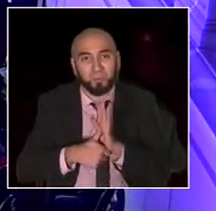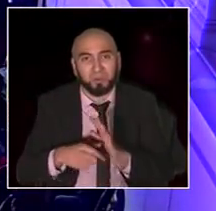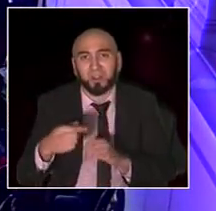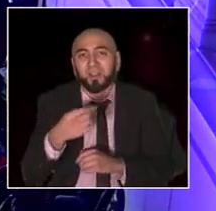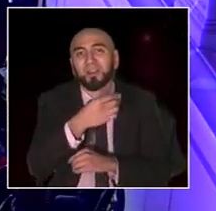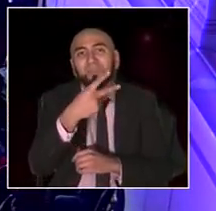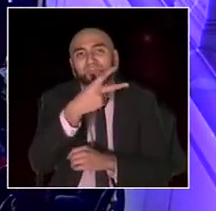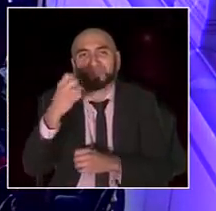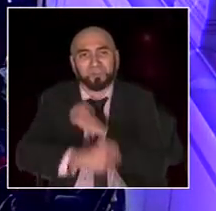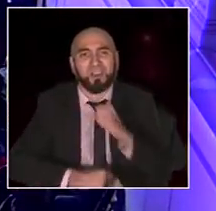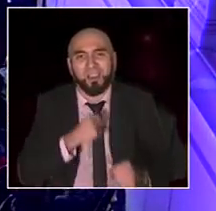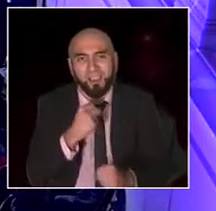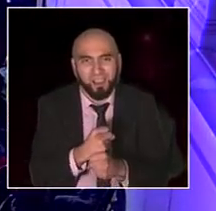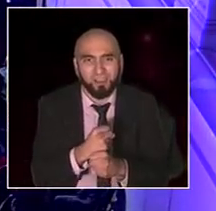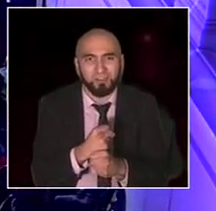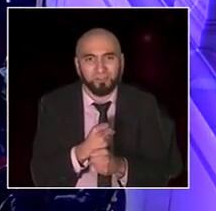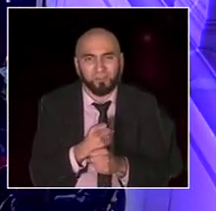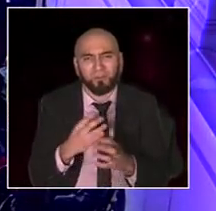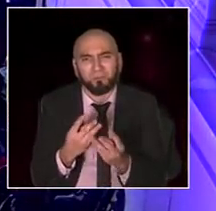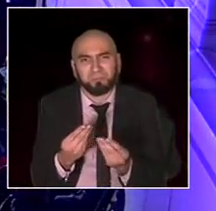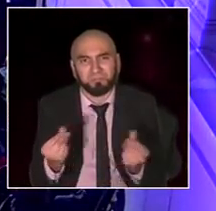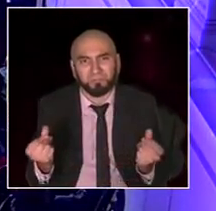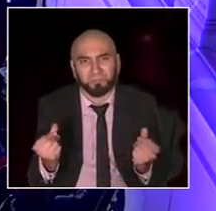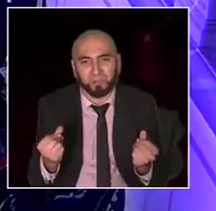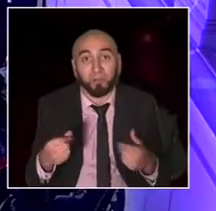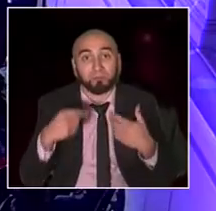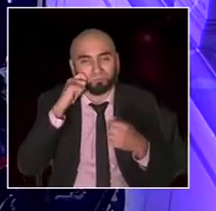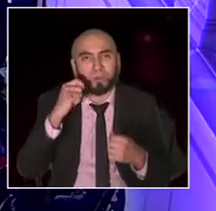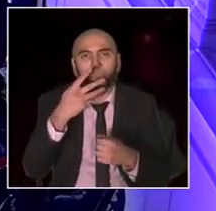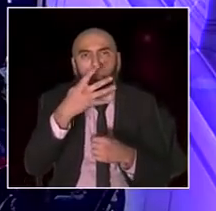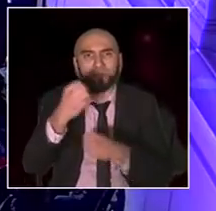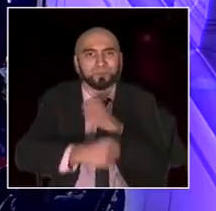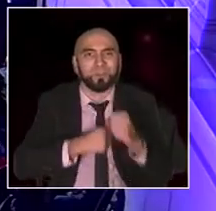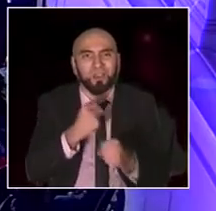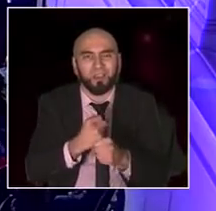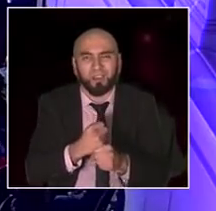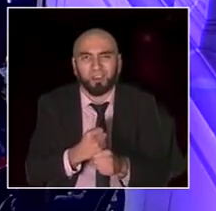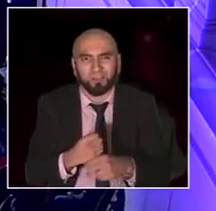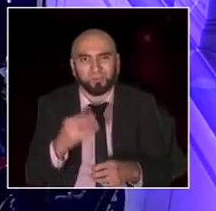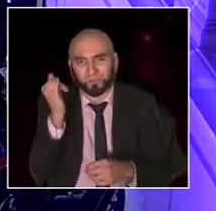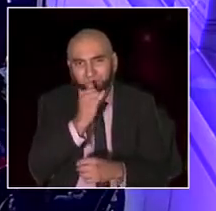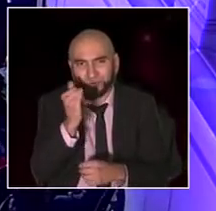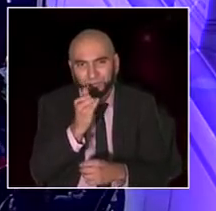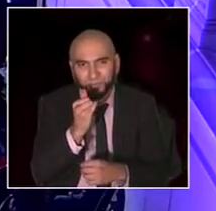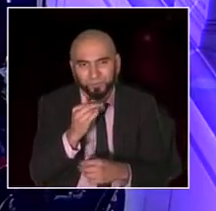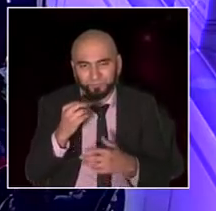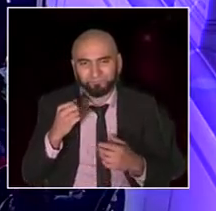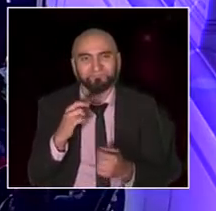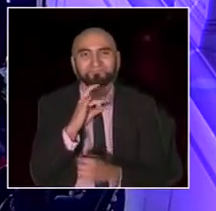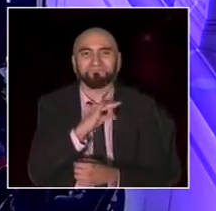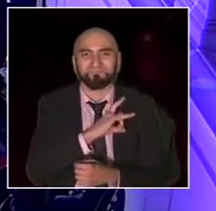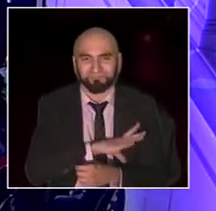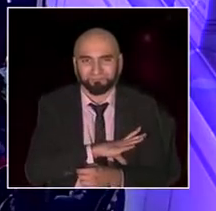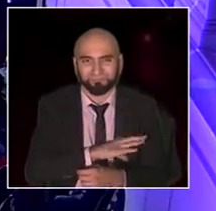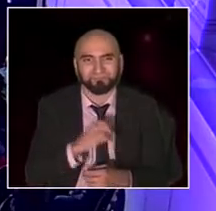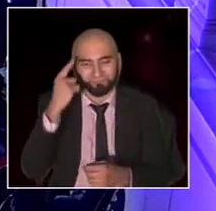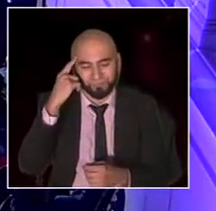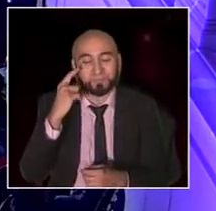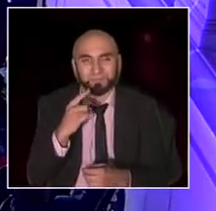400 años de contaminación. Chile tiene un compromiso muy grande con la protección de los océanos porque le reconocemos la importancia que